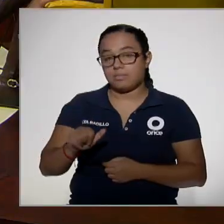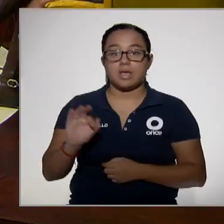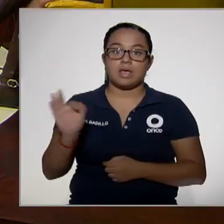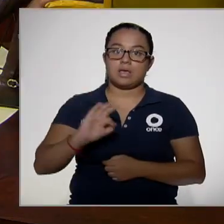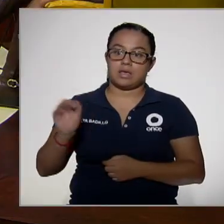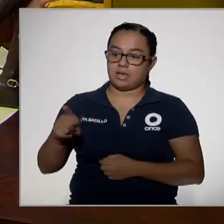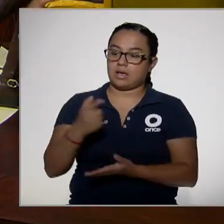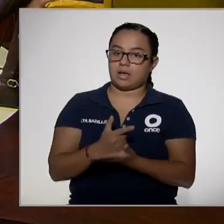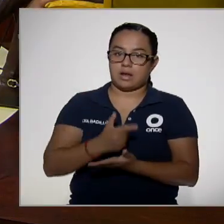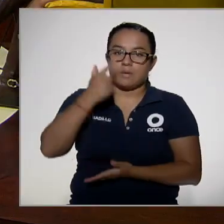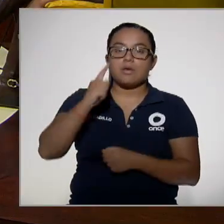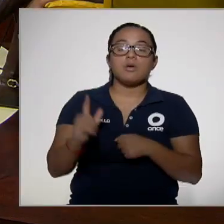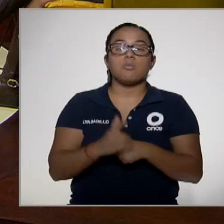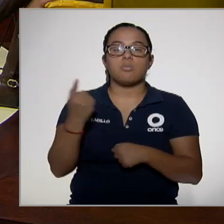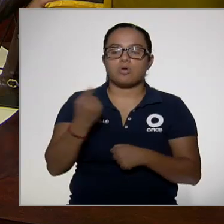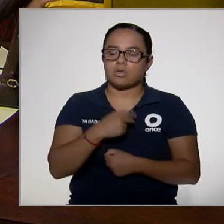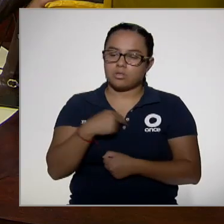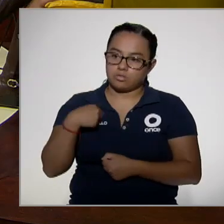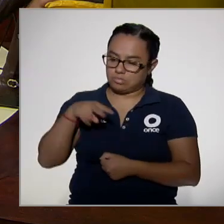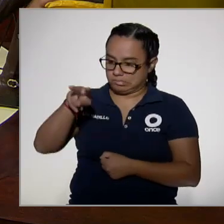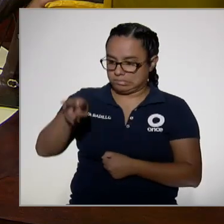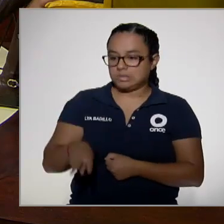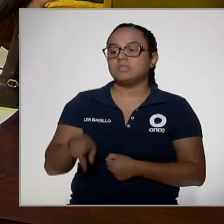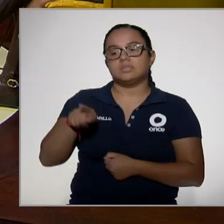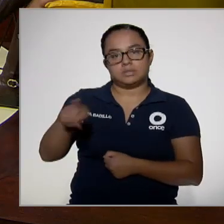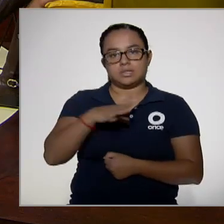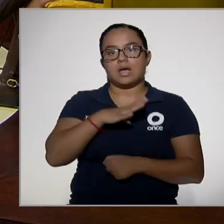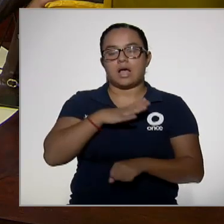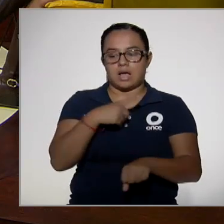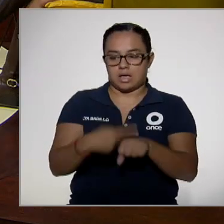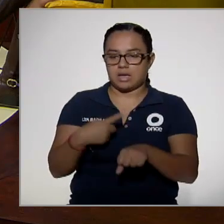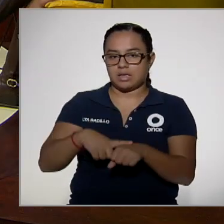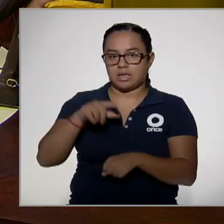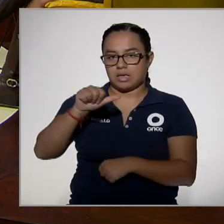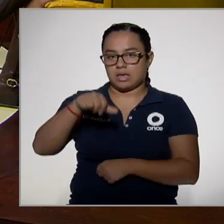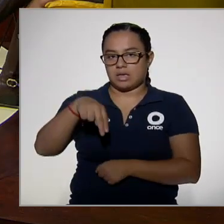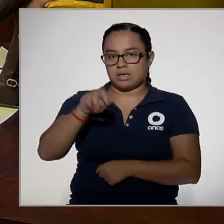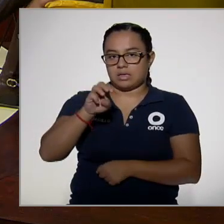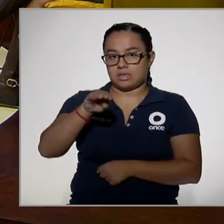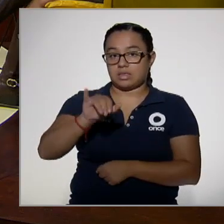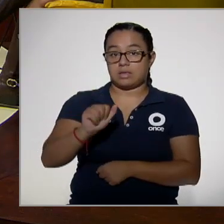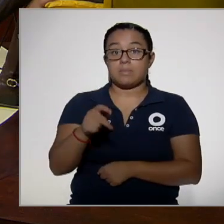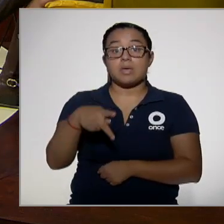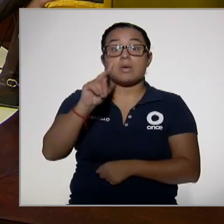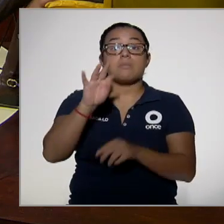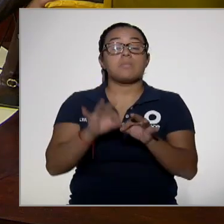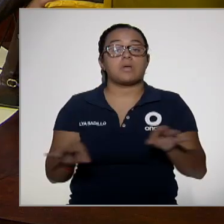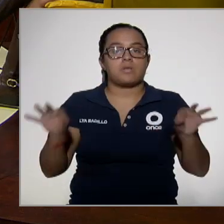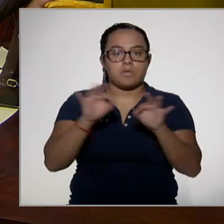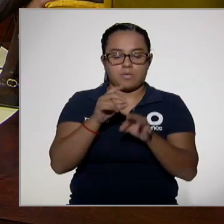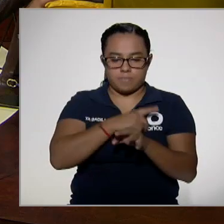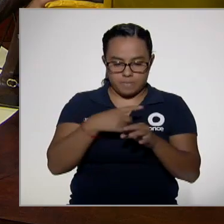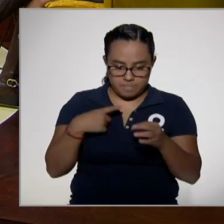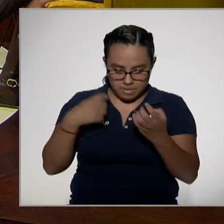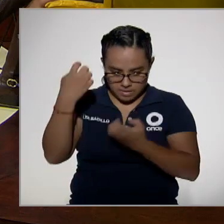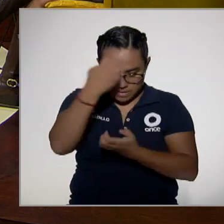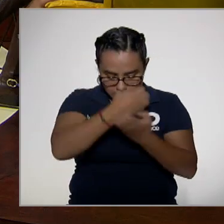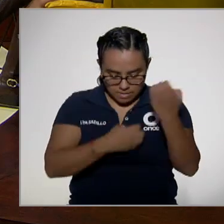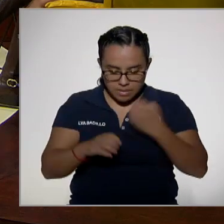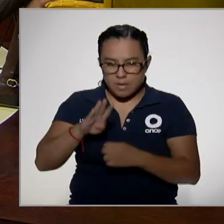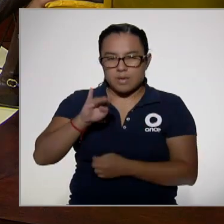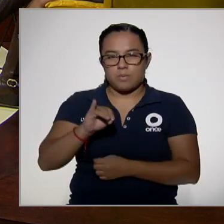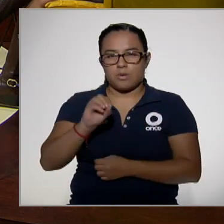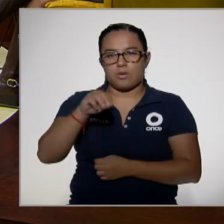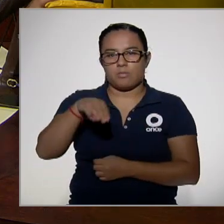anemia grave porque como nosotros decimos podemos ver a alguien es decir este paciente tiene anemia pero ahí lo importante sería que te hiciera un examen a una biometría matica